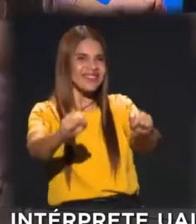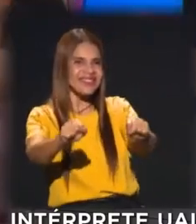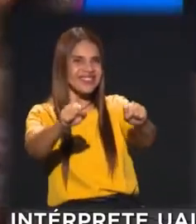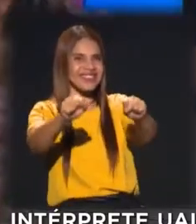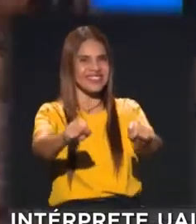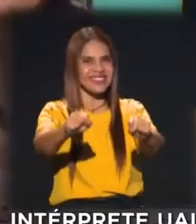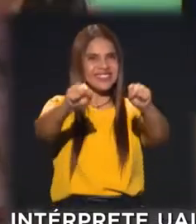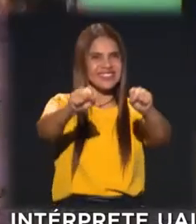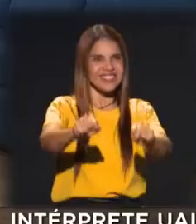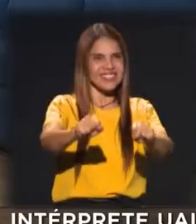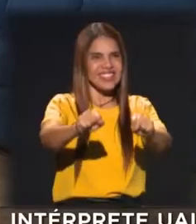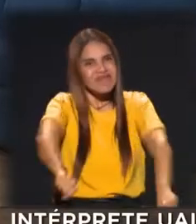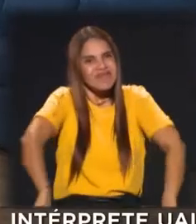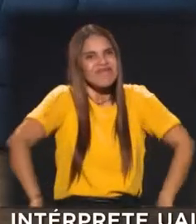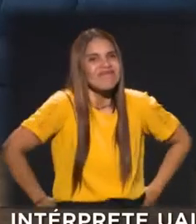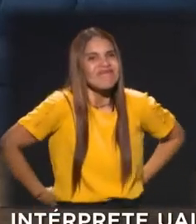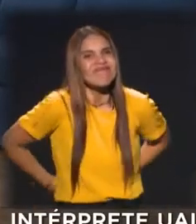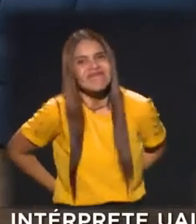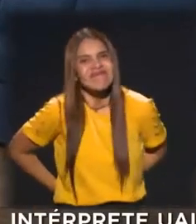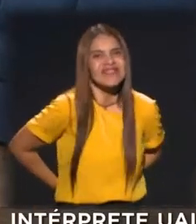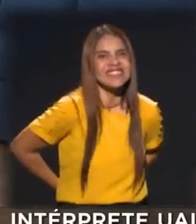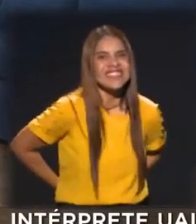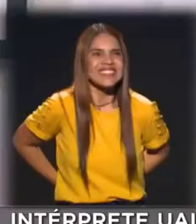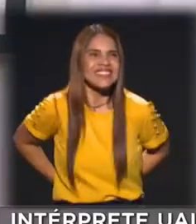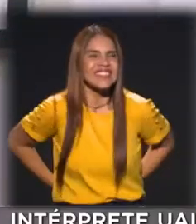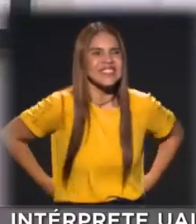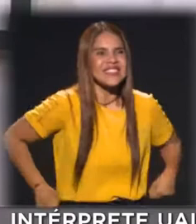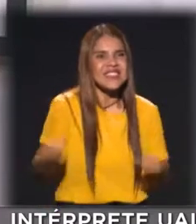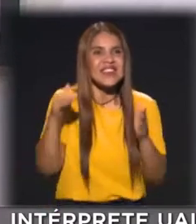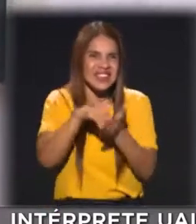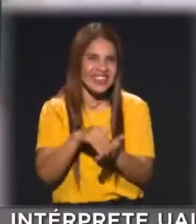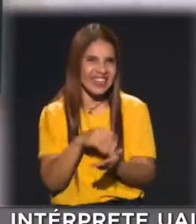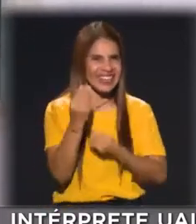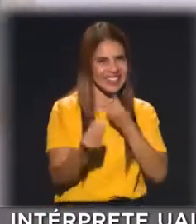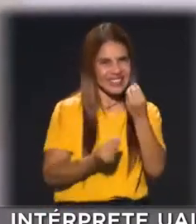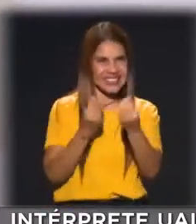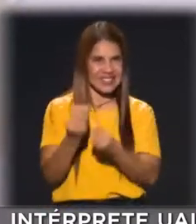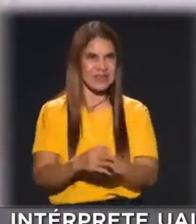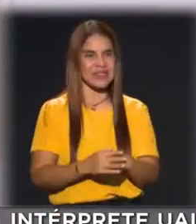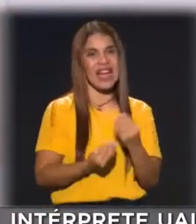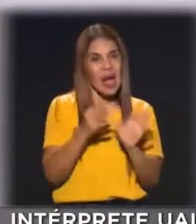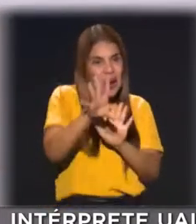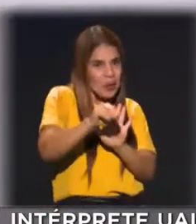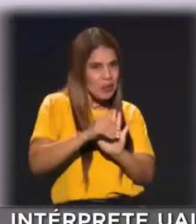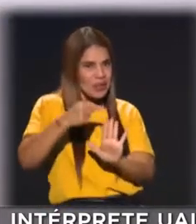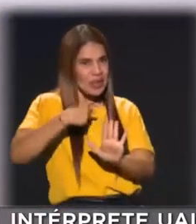cierro, las soy vuelvo a guardar. Y facilito, vamos a hacerlo otra vez. Vamos a ver, allá